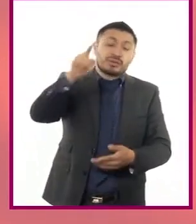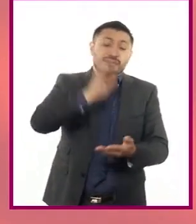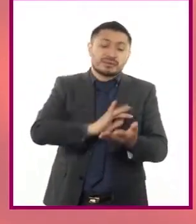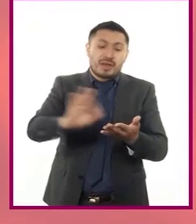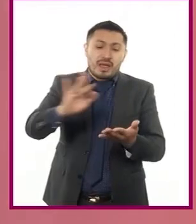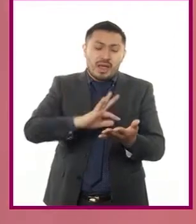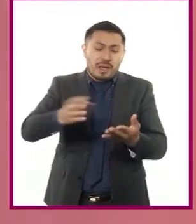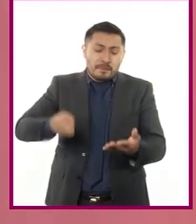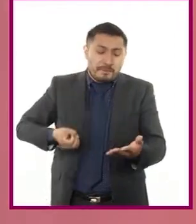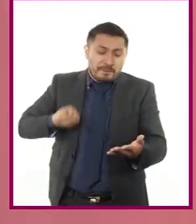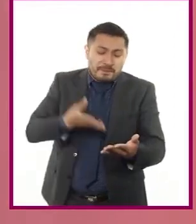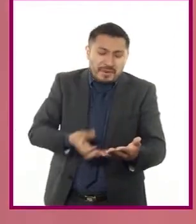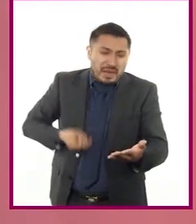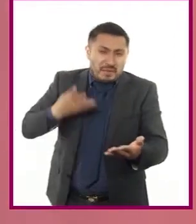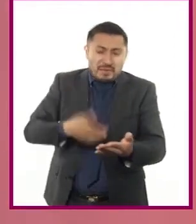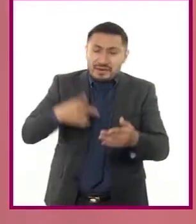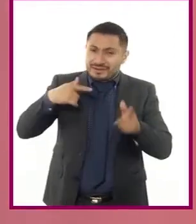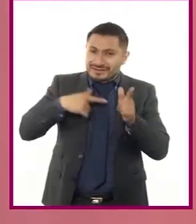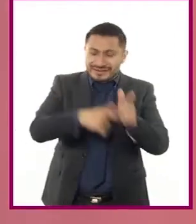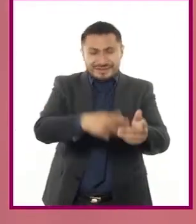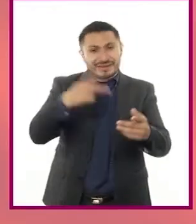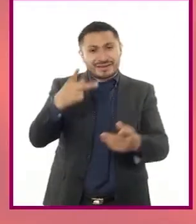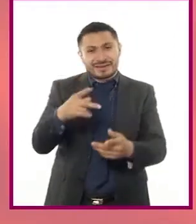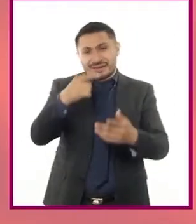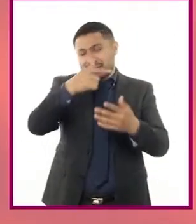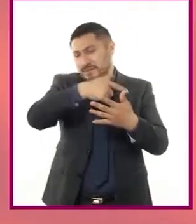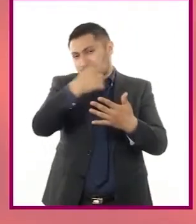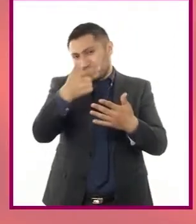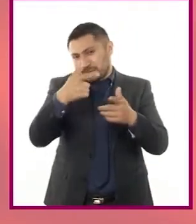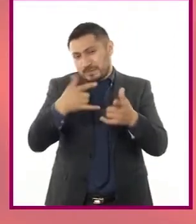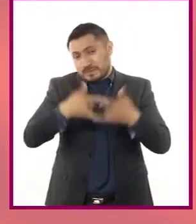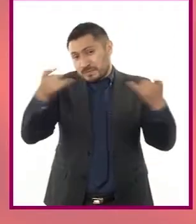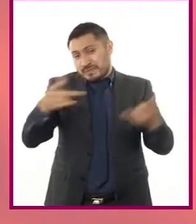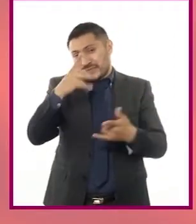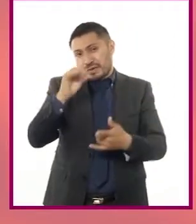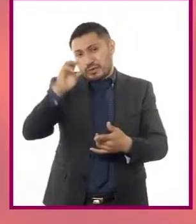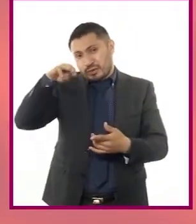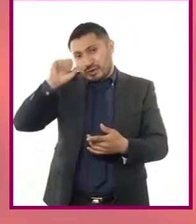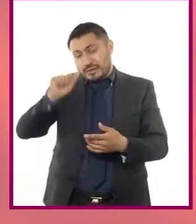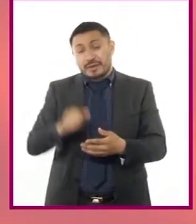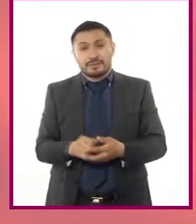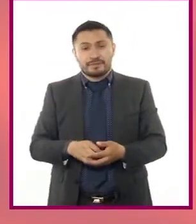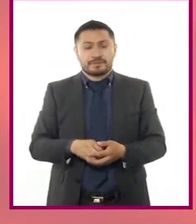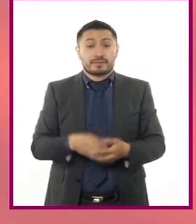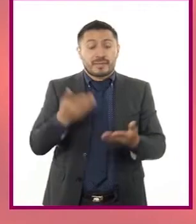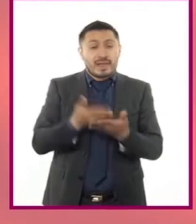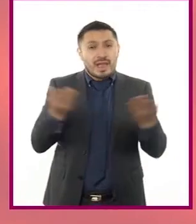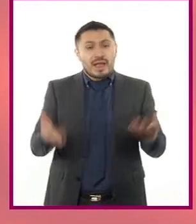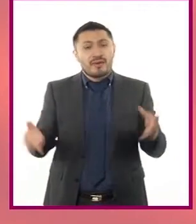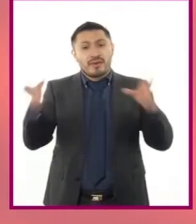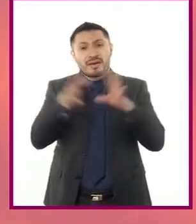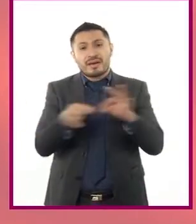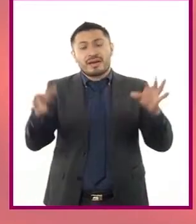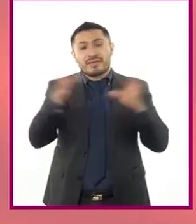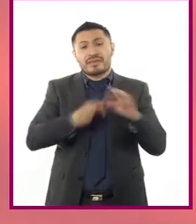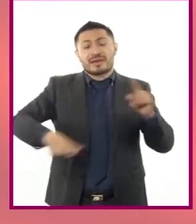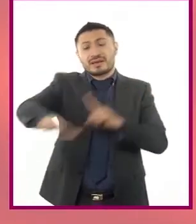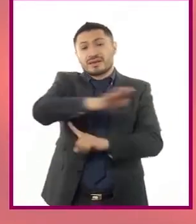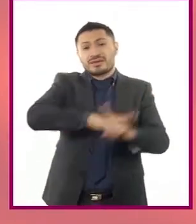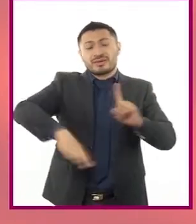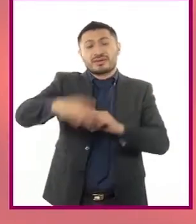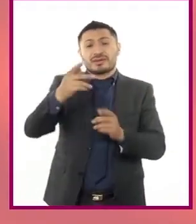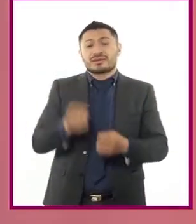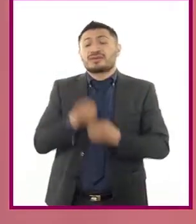de sí mismo. Ahora bien, ¿qué te parece que hablemos del mundo social del poema 20 de